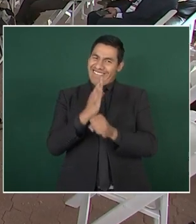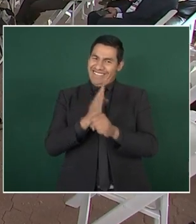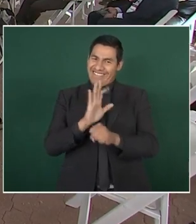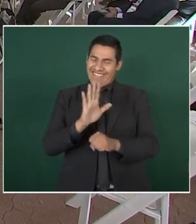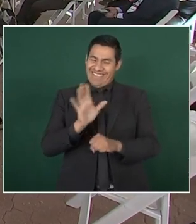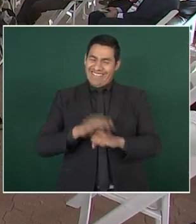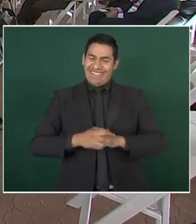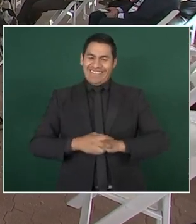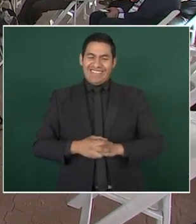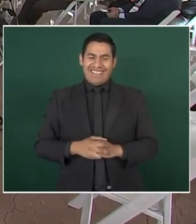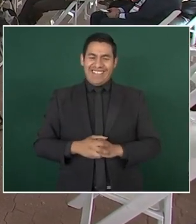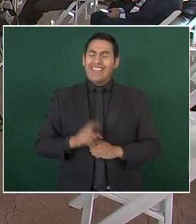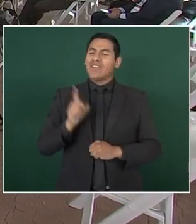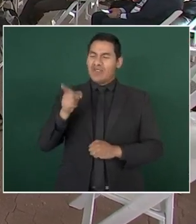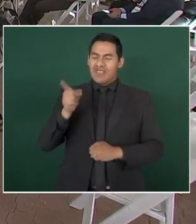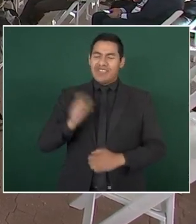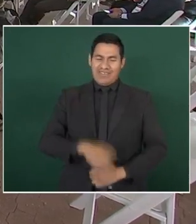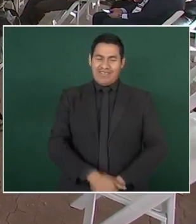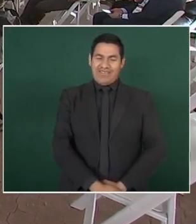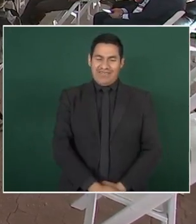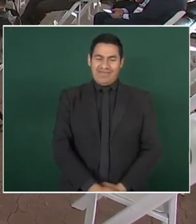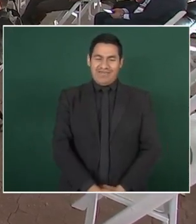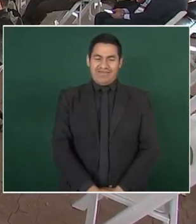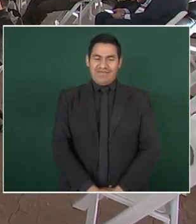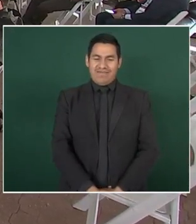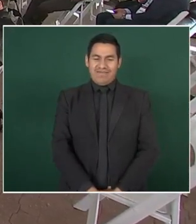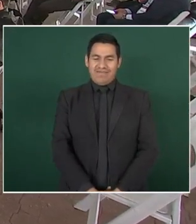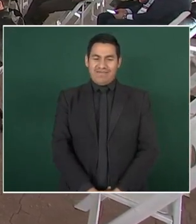a ver, tú primero.